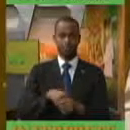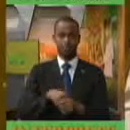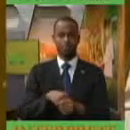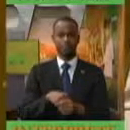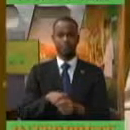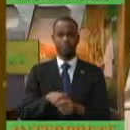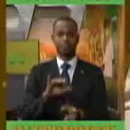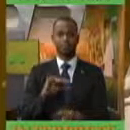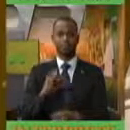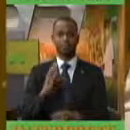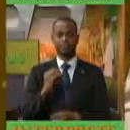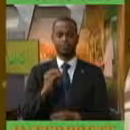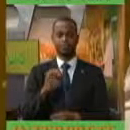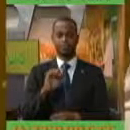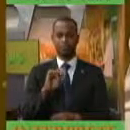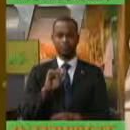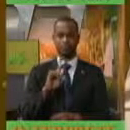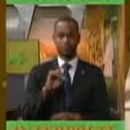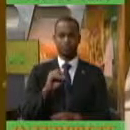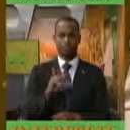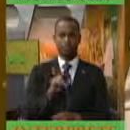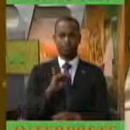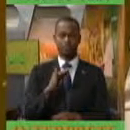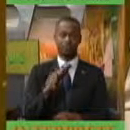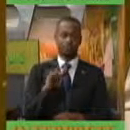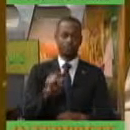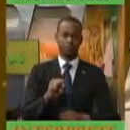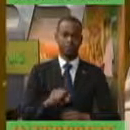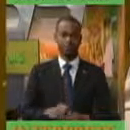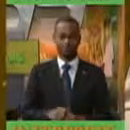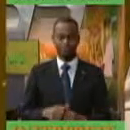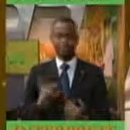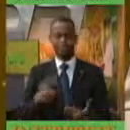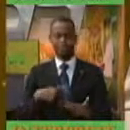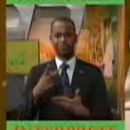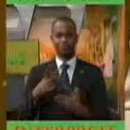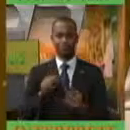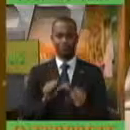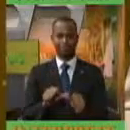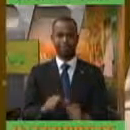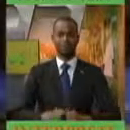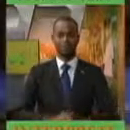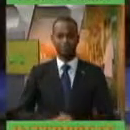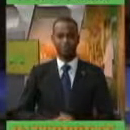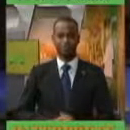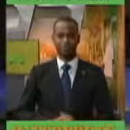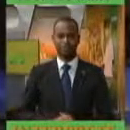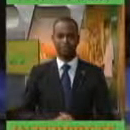Ecomundo de Lucas Vicen, economista Lucas Vicen. No se vaya.